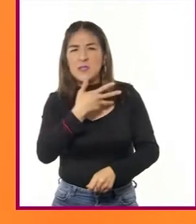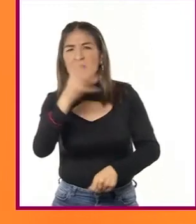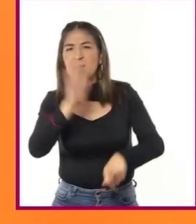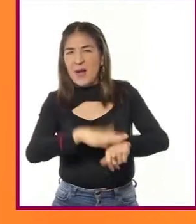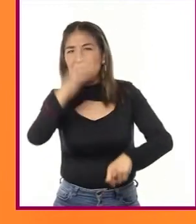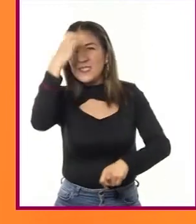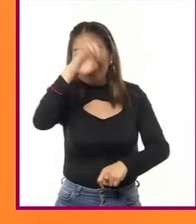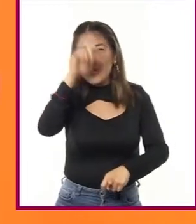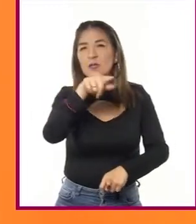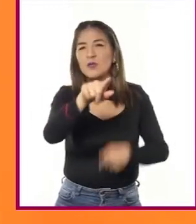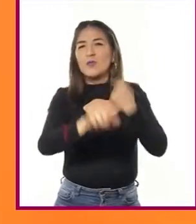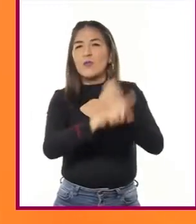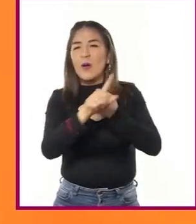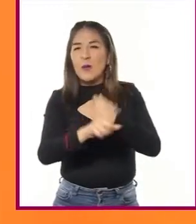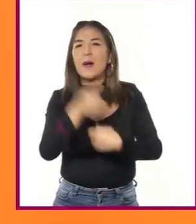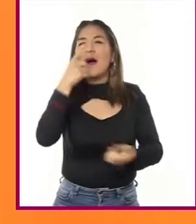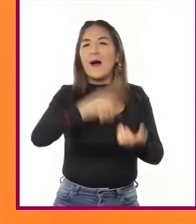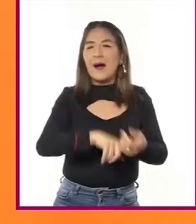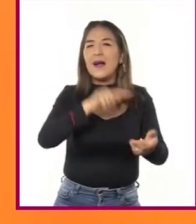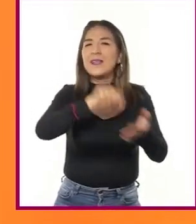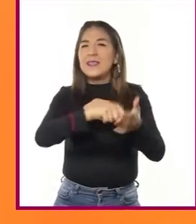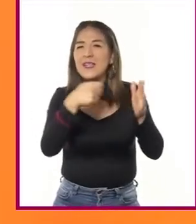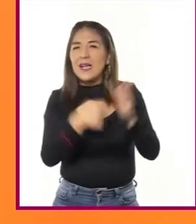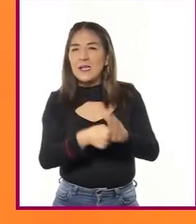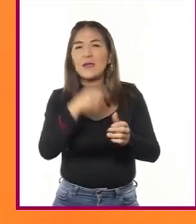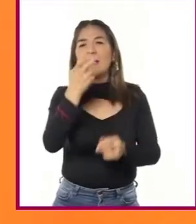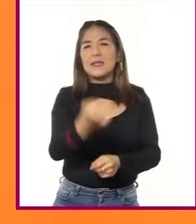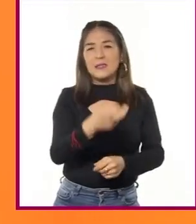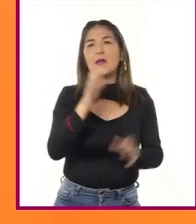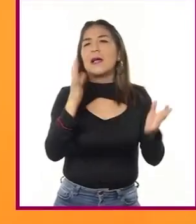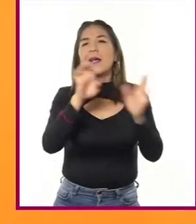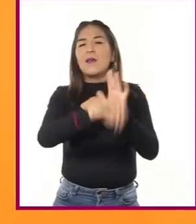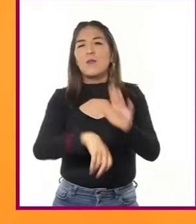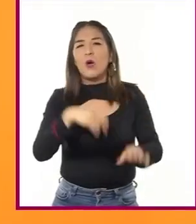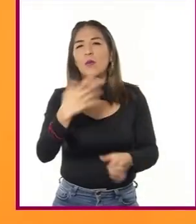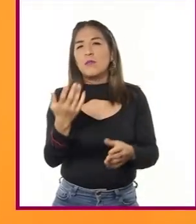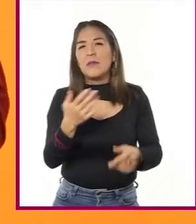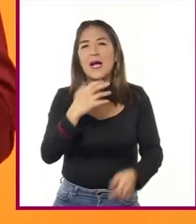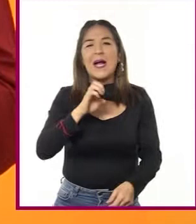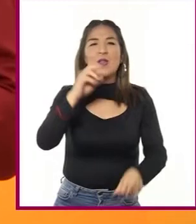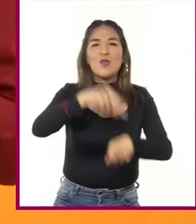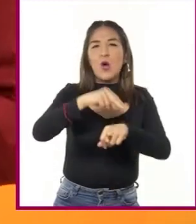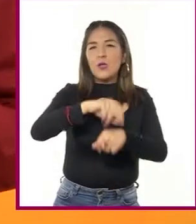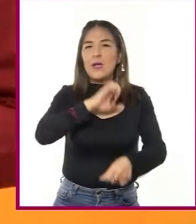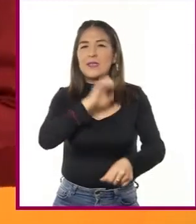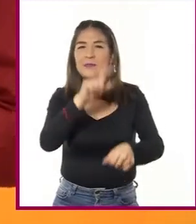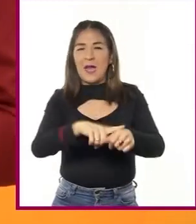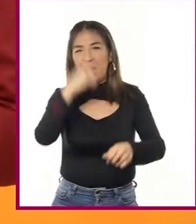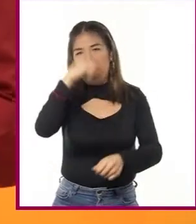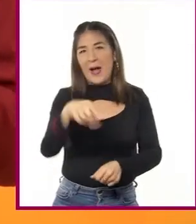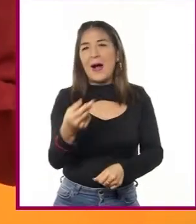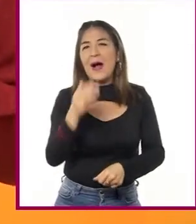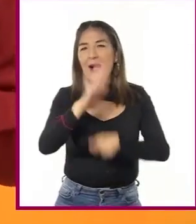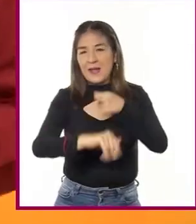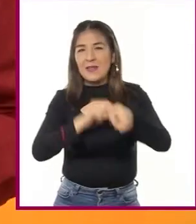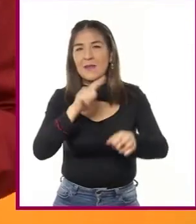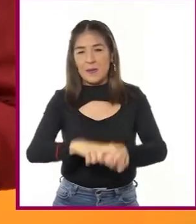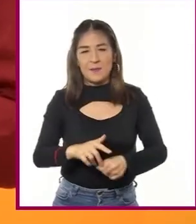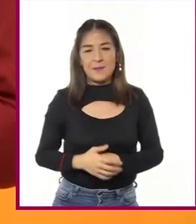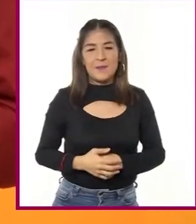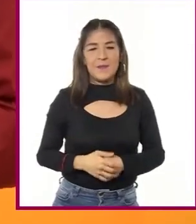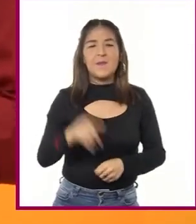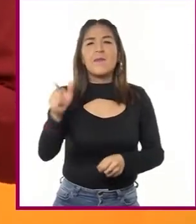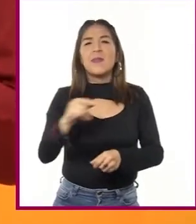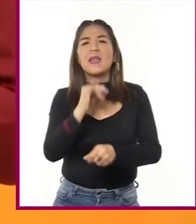el problema técnico que nos ocupa. Podría ser un veterinario. Documentales se basa en las